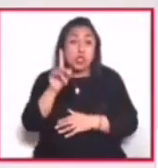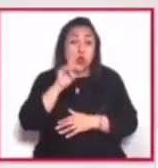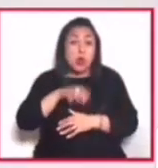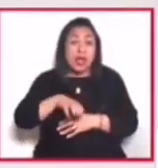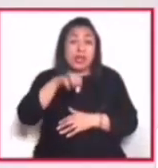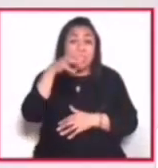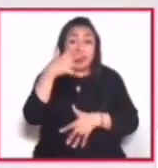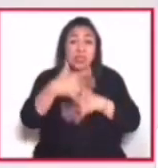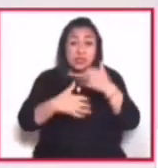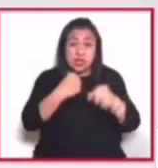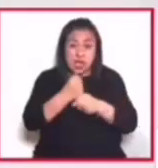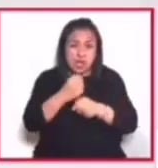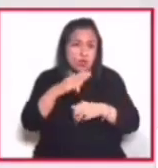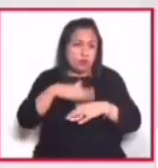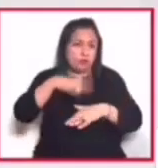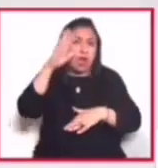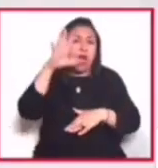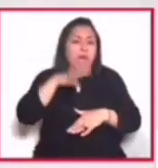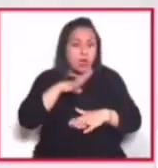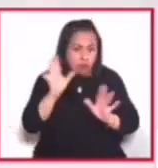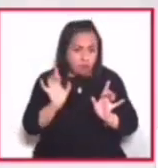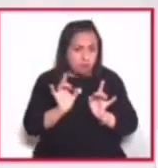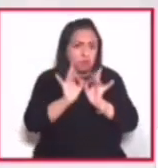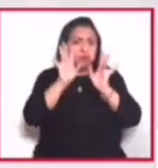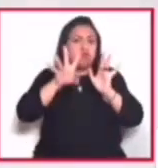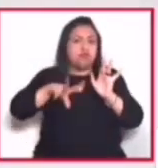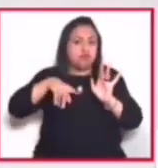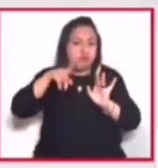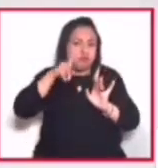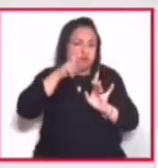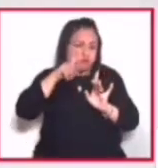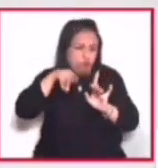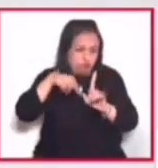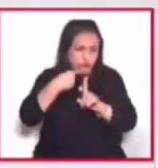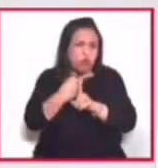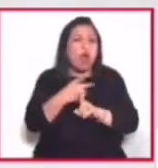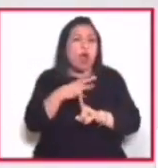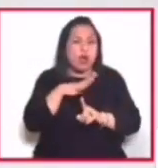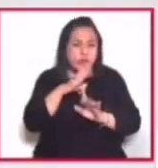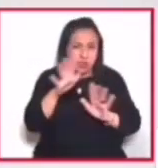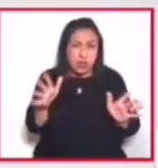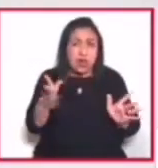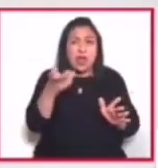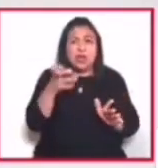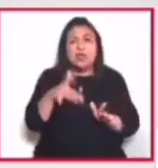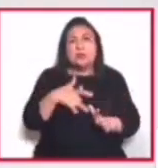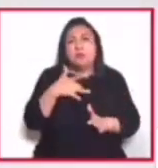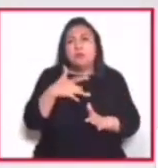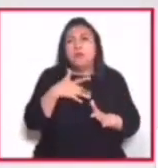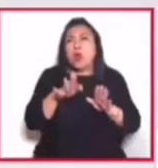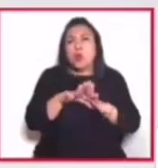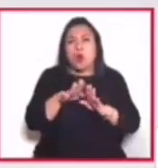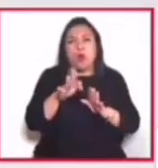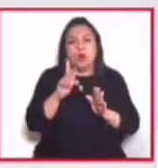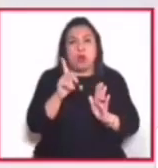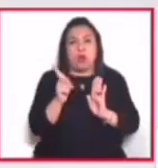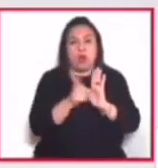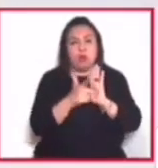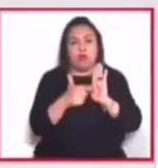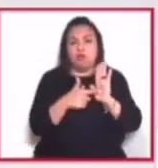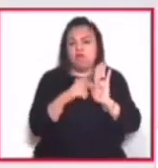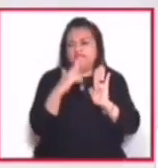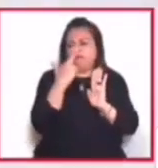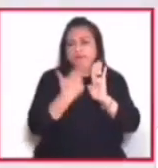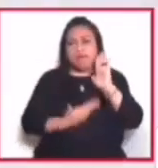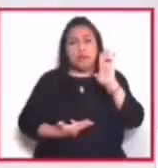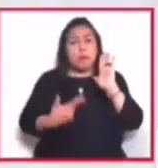más ya hemos vivido algún incidente de violencia sexual. La violencia sexual está considerada como delito en el Código Penal Federal,